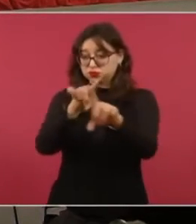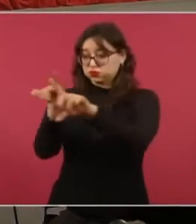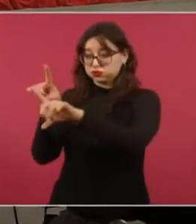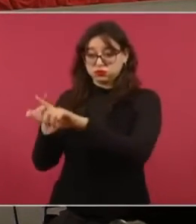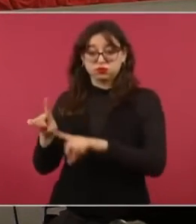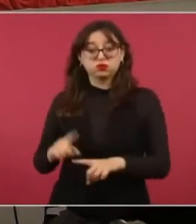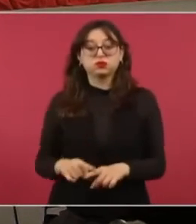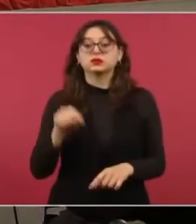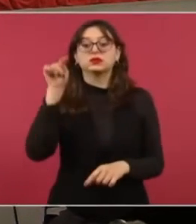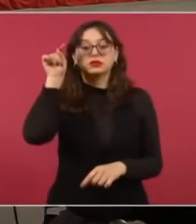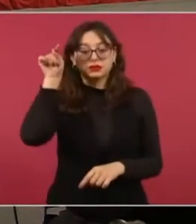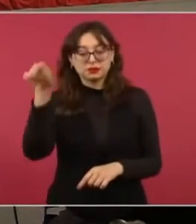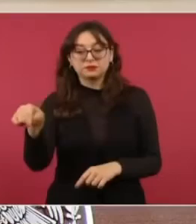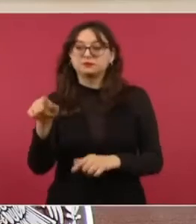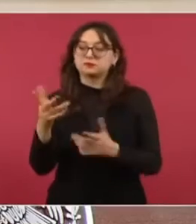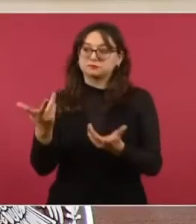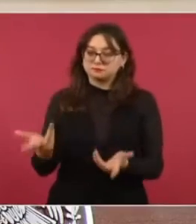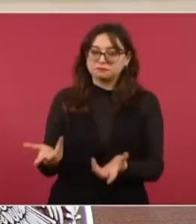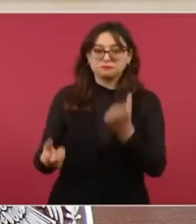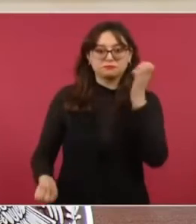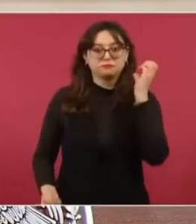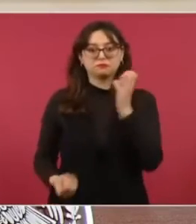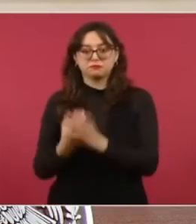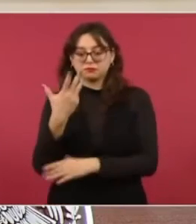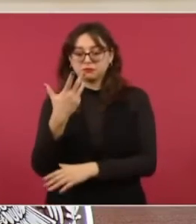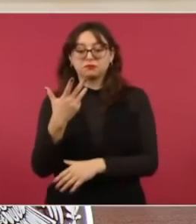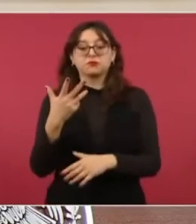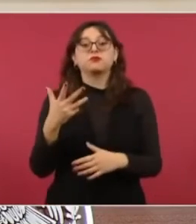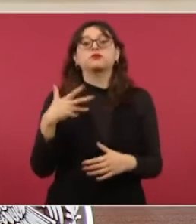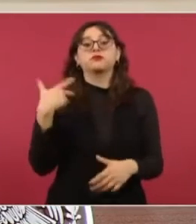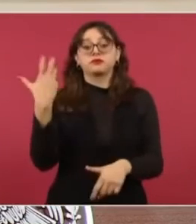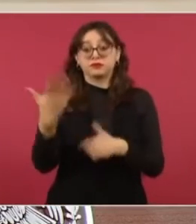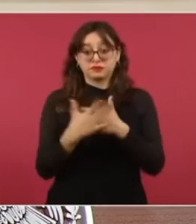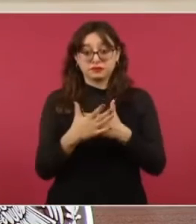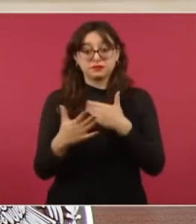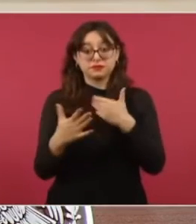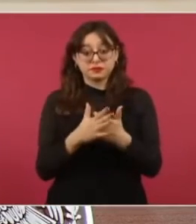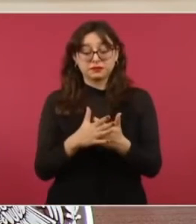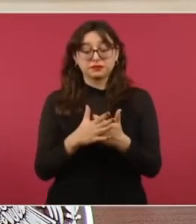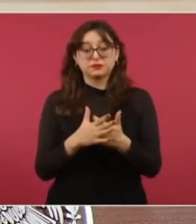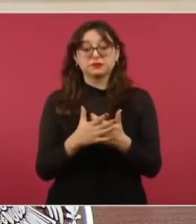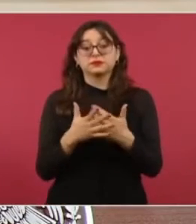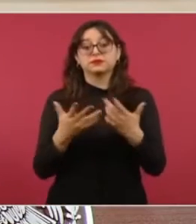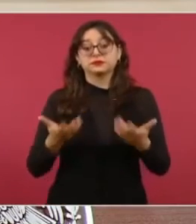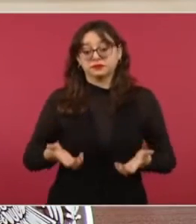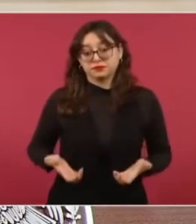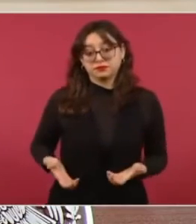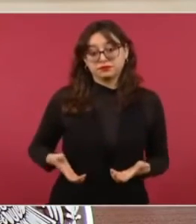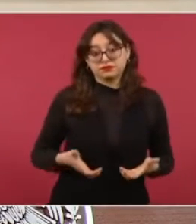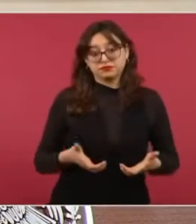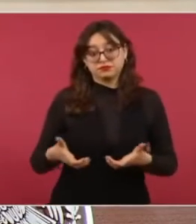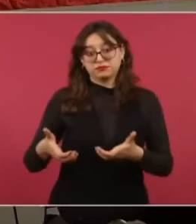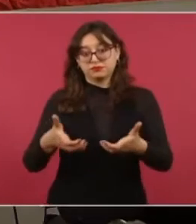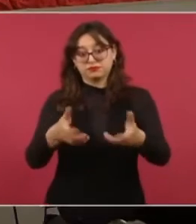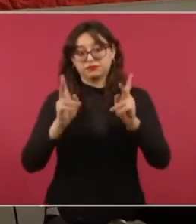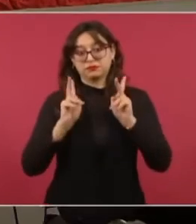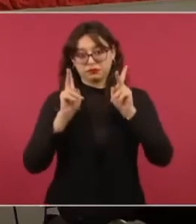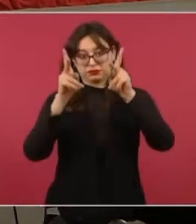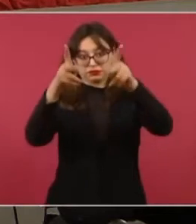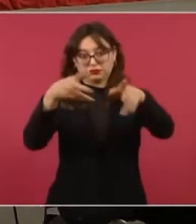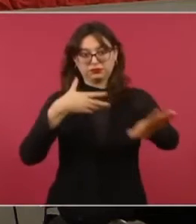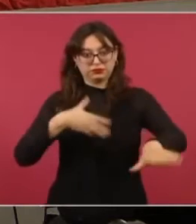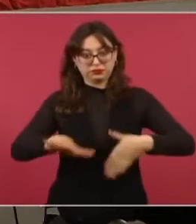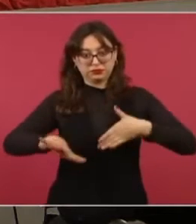se conecte desde la primera sección hasta la cuarta con lo que hoy conocemos como la calzada flotante. Quisiera pasar